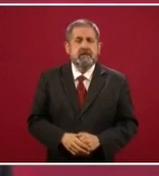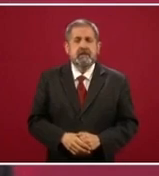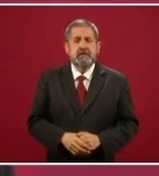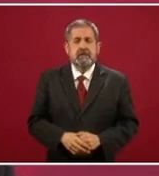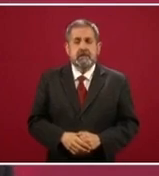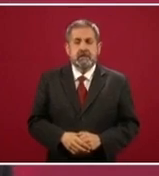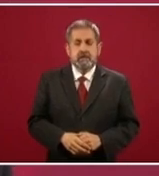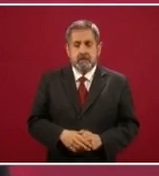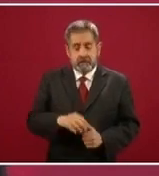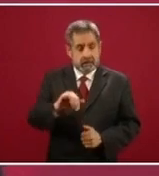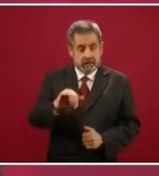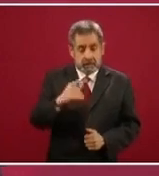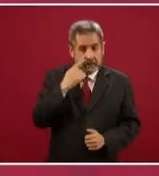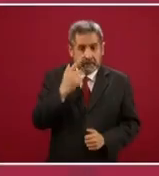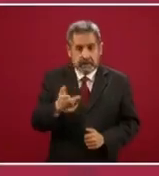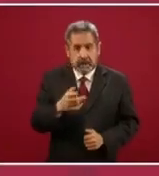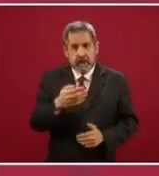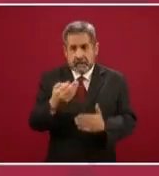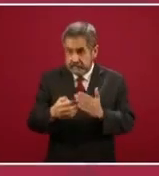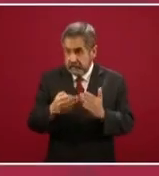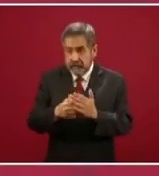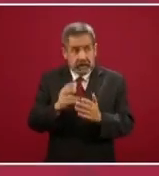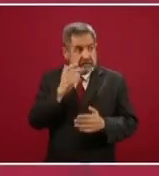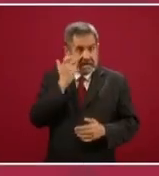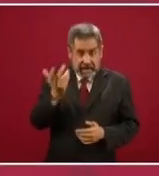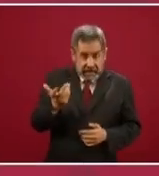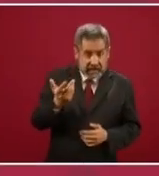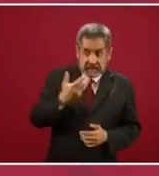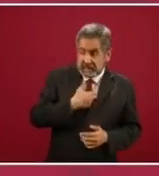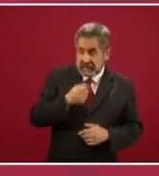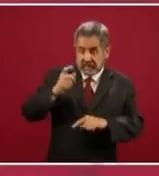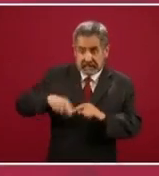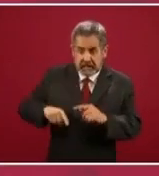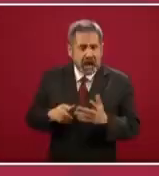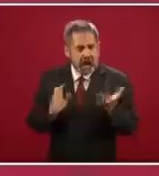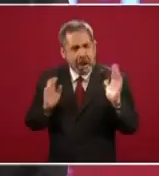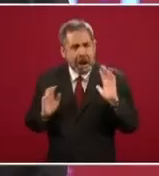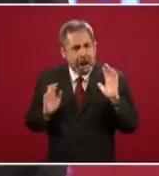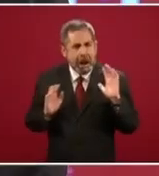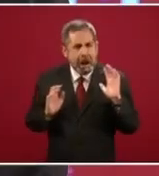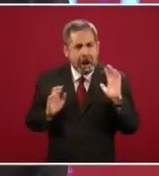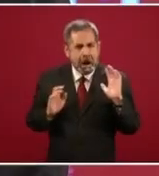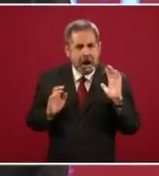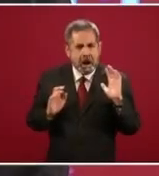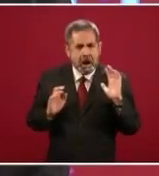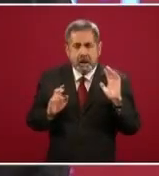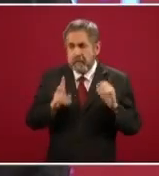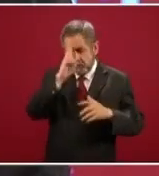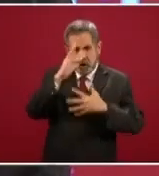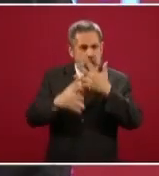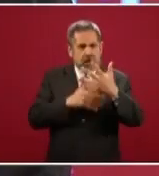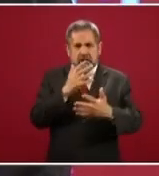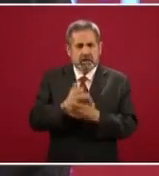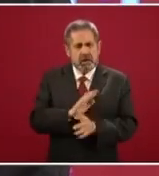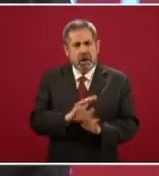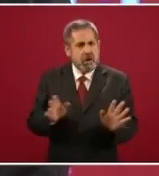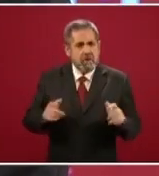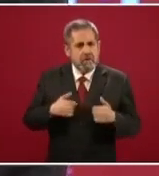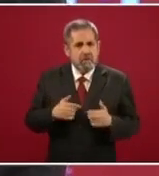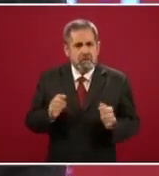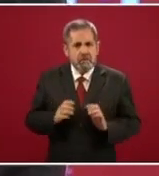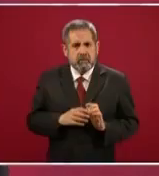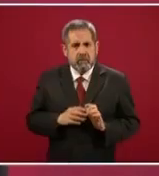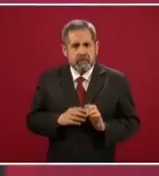¿Cómo? Sí, o sea, si hace falta, o sea, para no caer en la violencia,